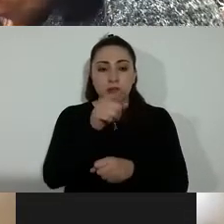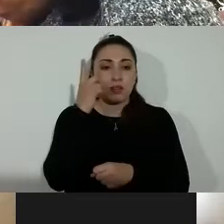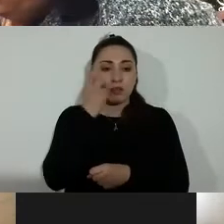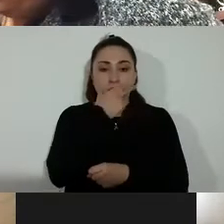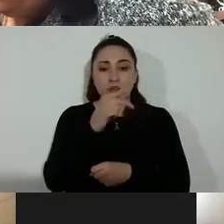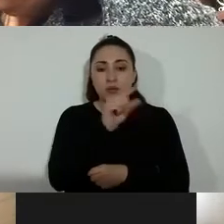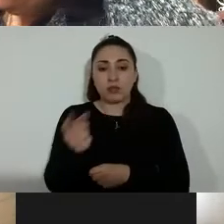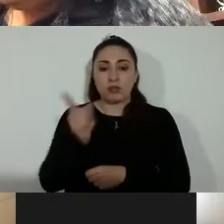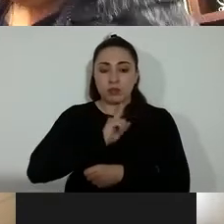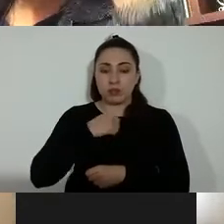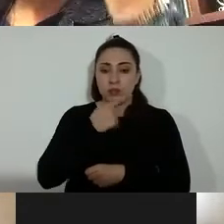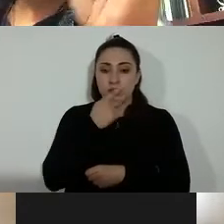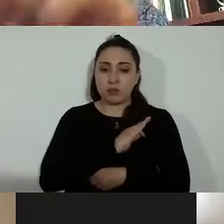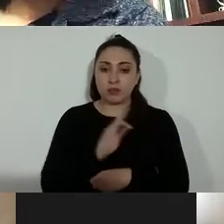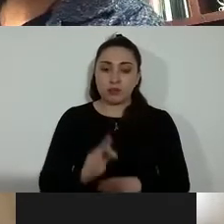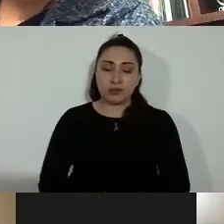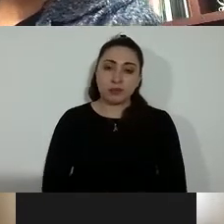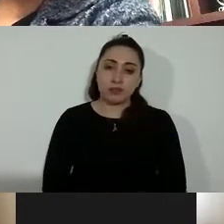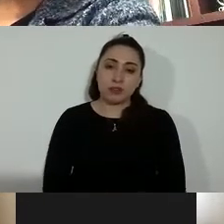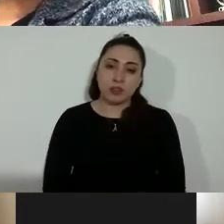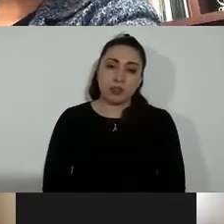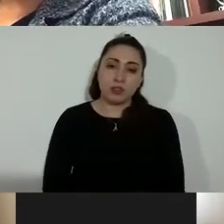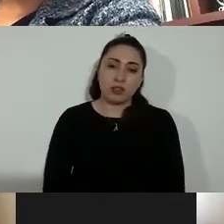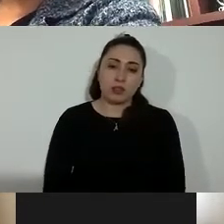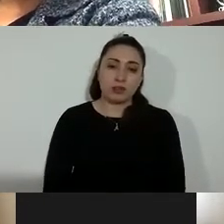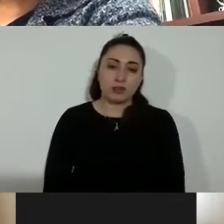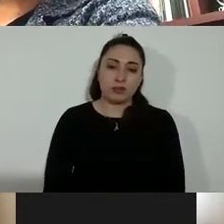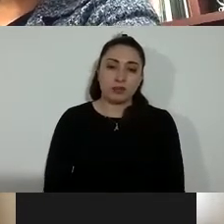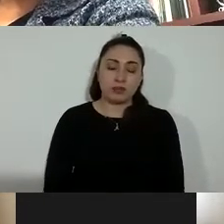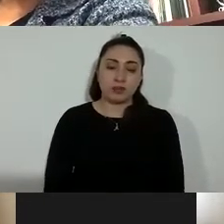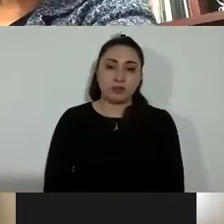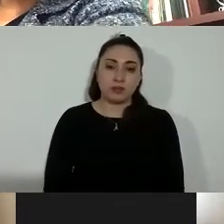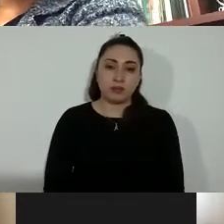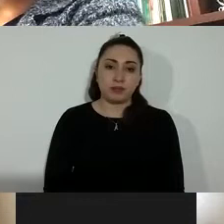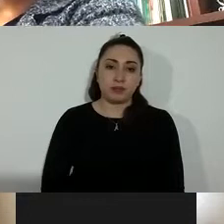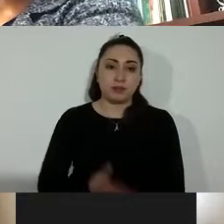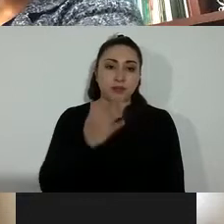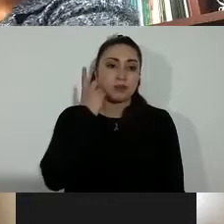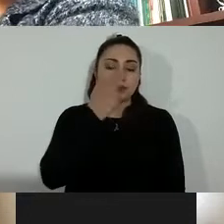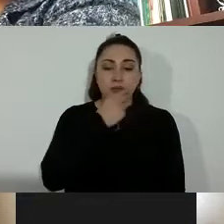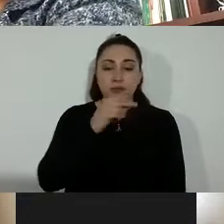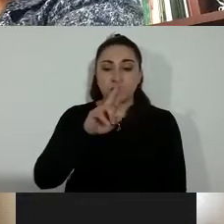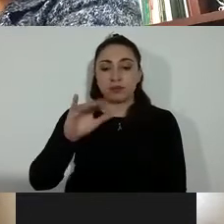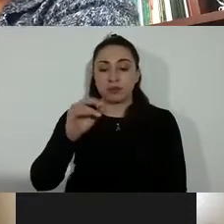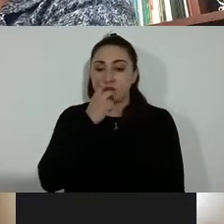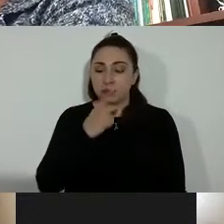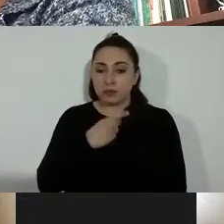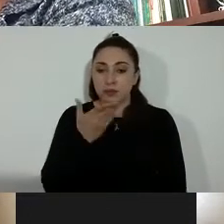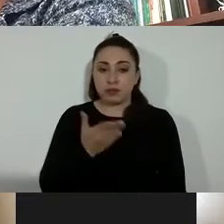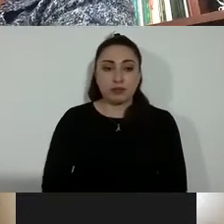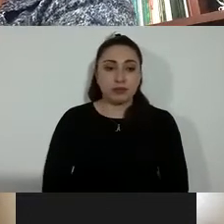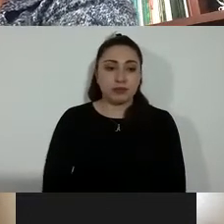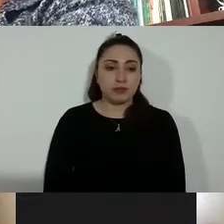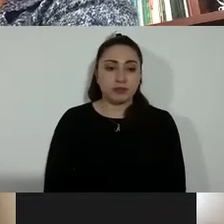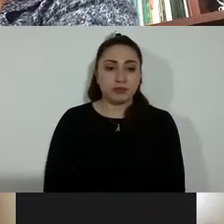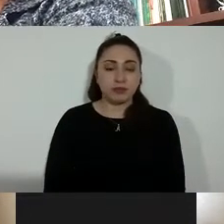intervengo, diputado presidente. Gracias. Muy bien. Diputado Rubio, por favor, adelante. Muchas